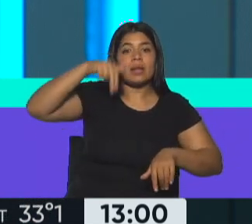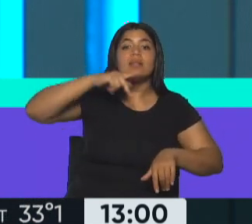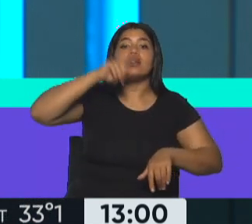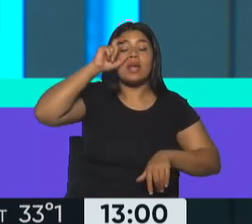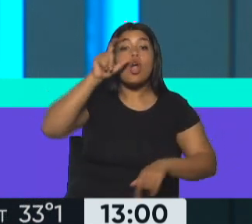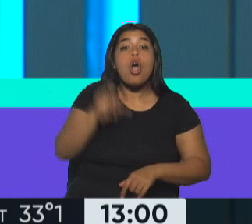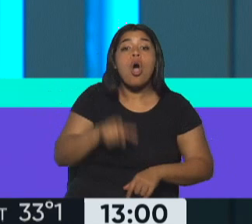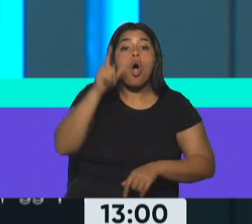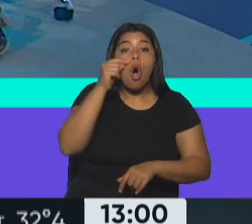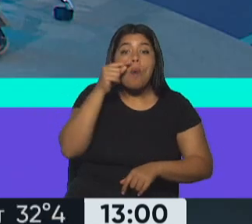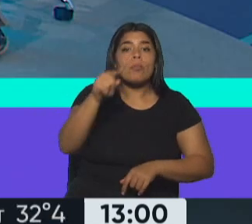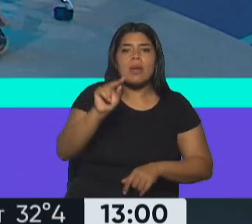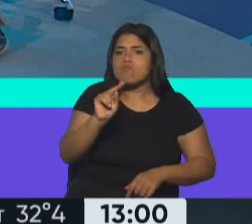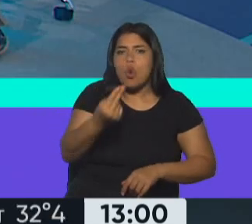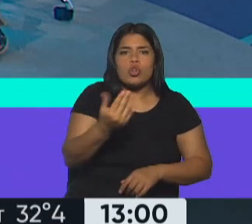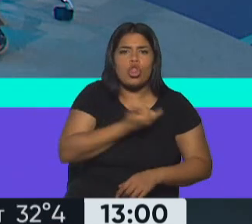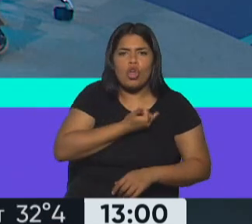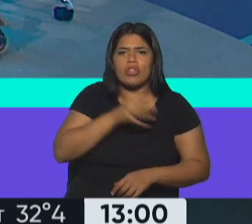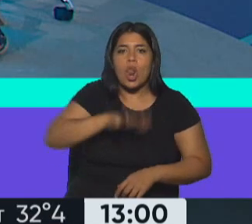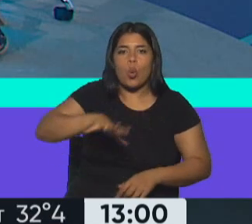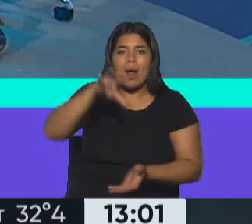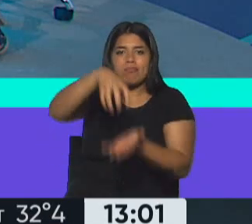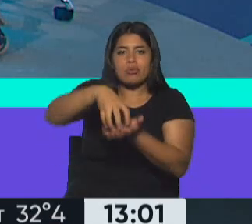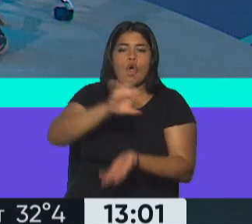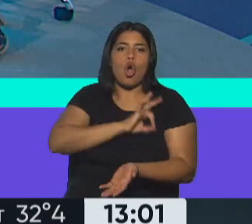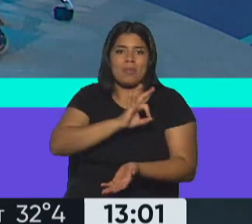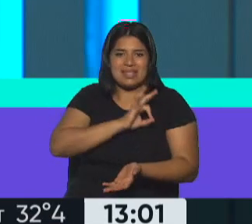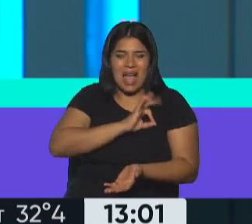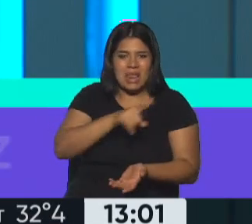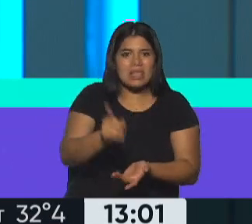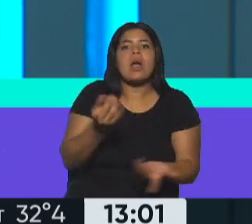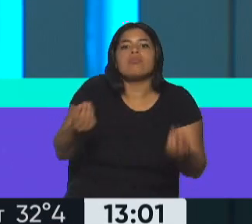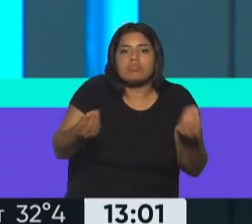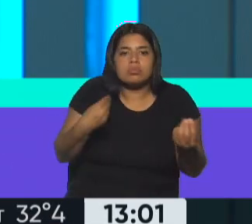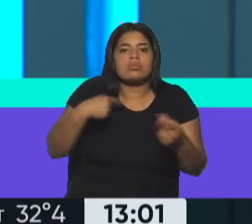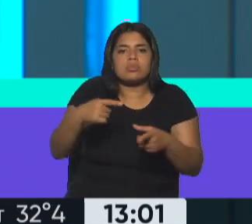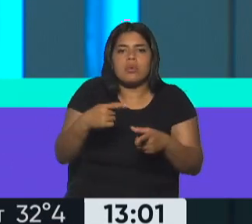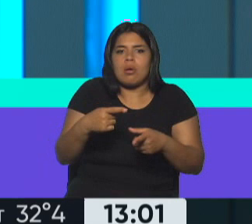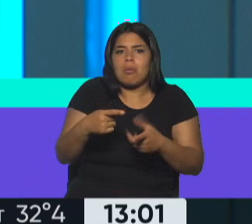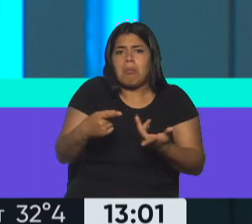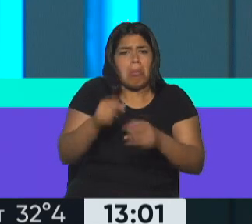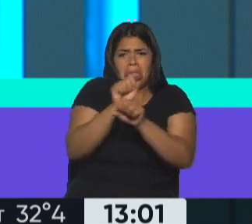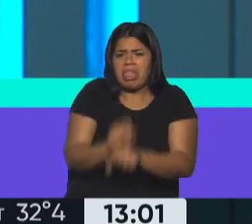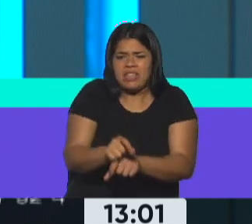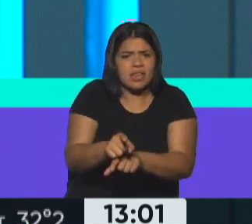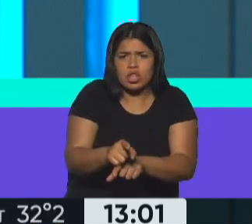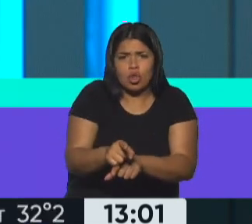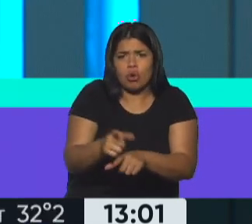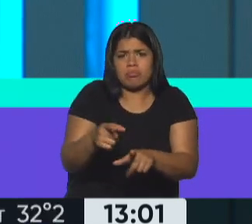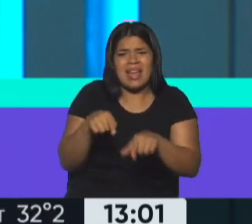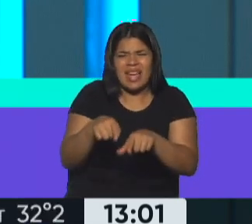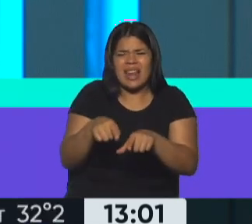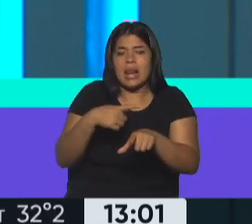estaba detenido después de haber protagonizado algún tipo de incidente o de bueno alterado